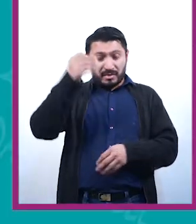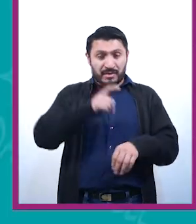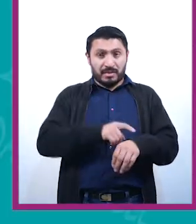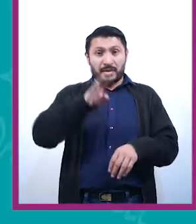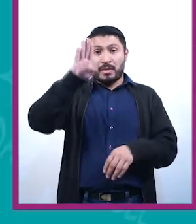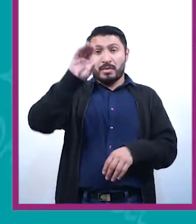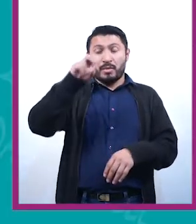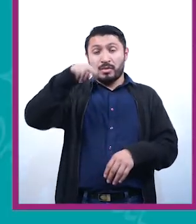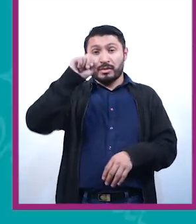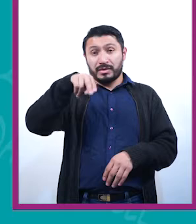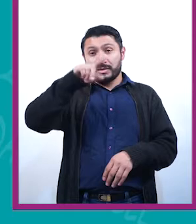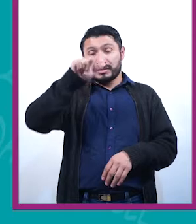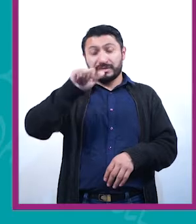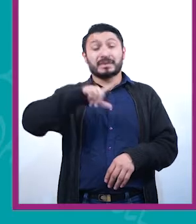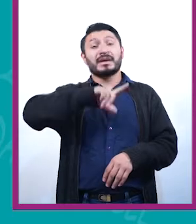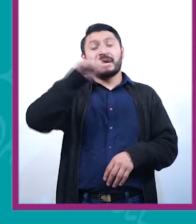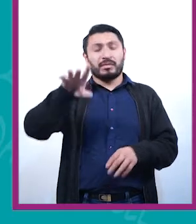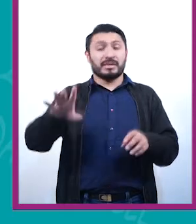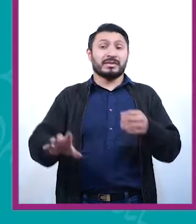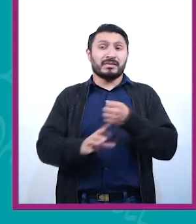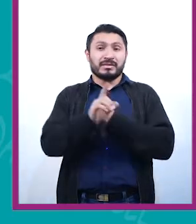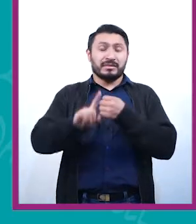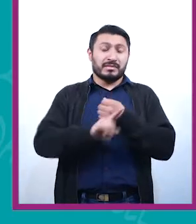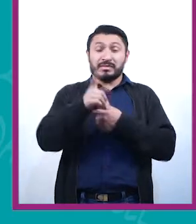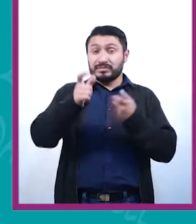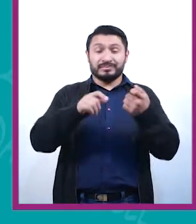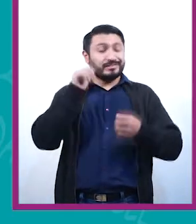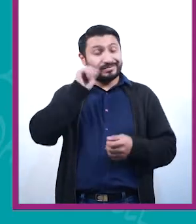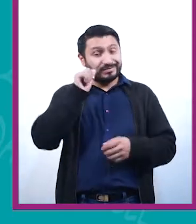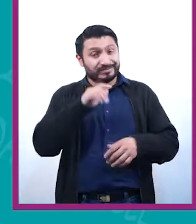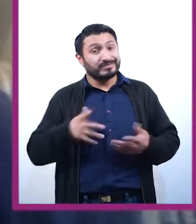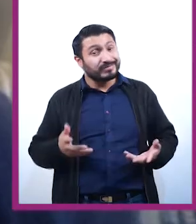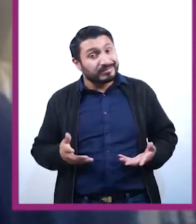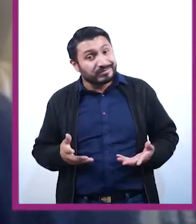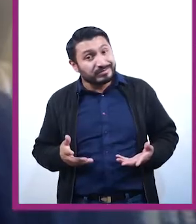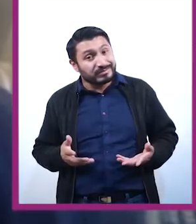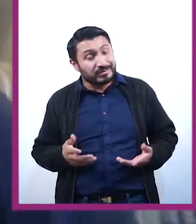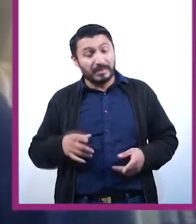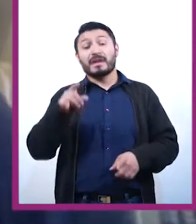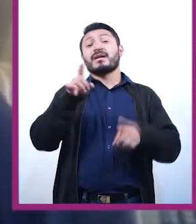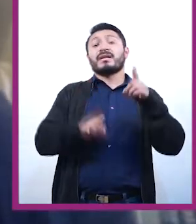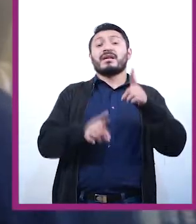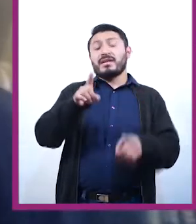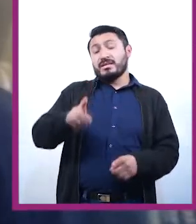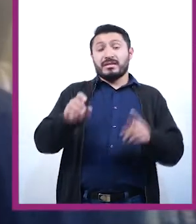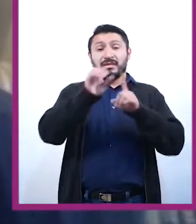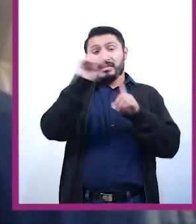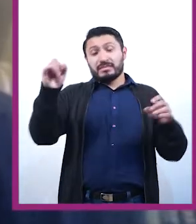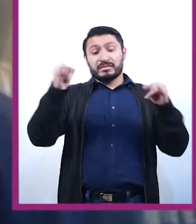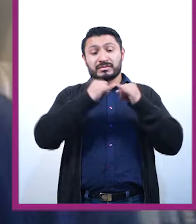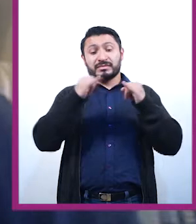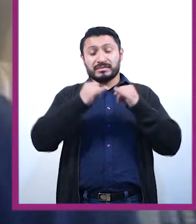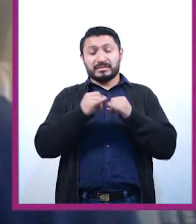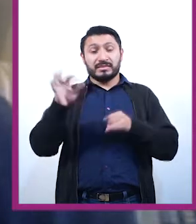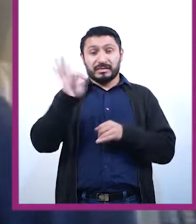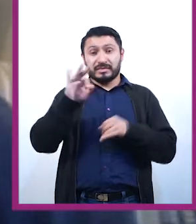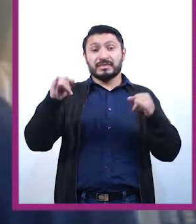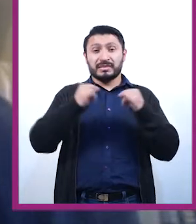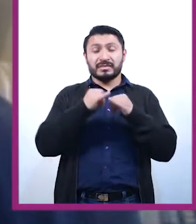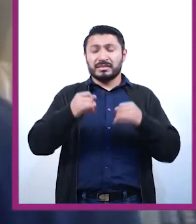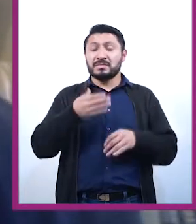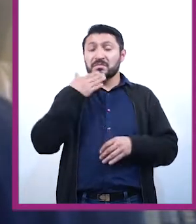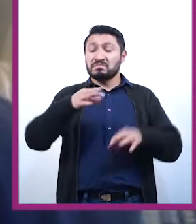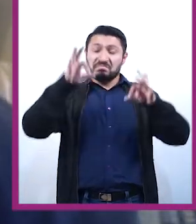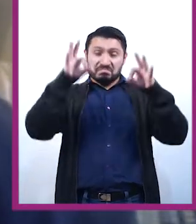¿A todo periodo de bonanza le sigue necesariamente un periodo de crisis? Eso depende de la organización institucional, si